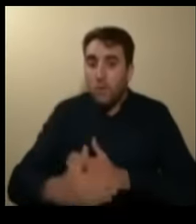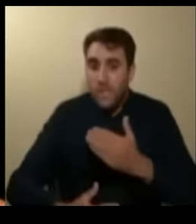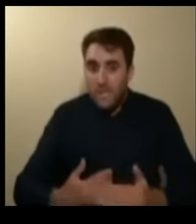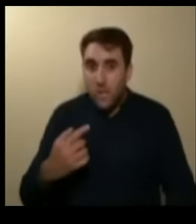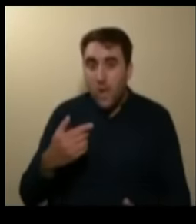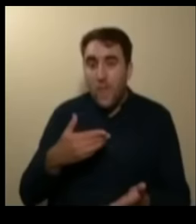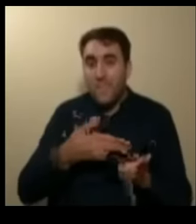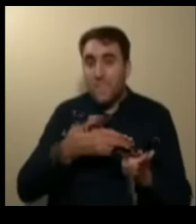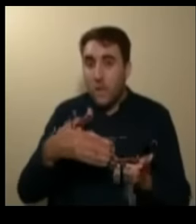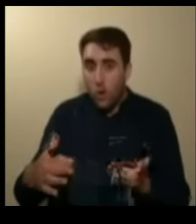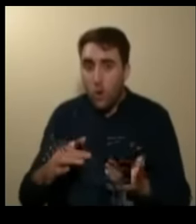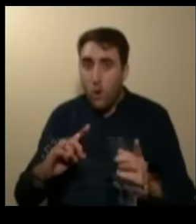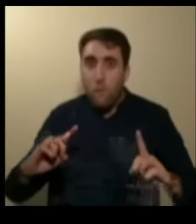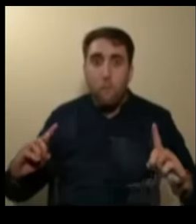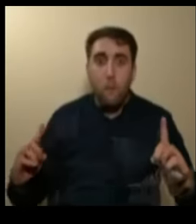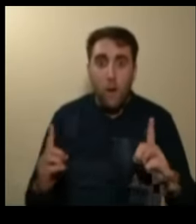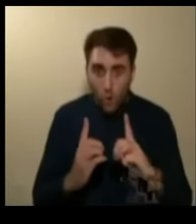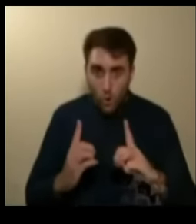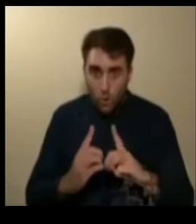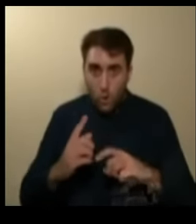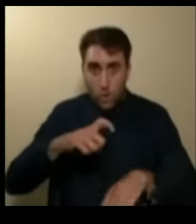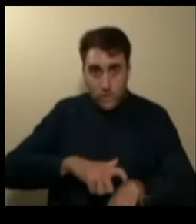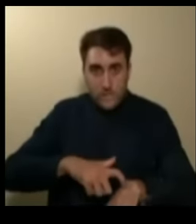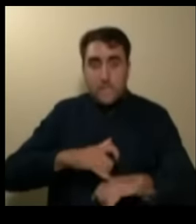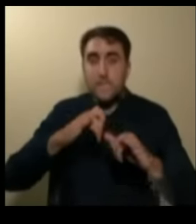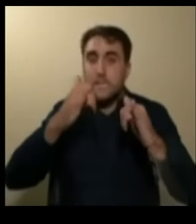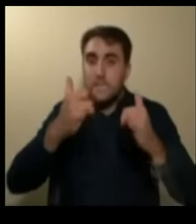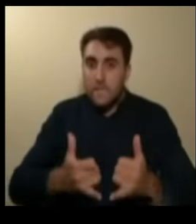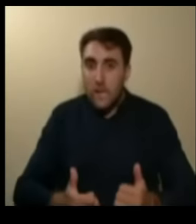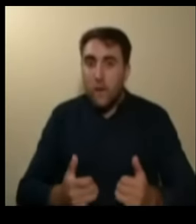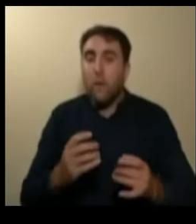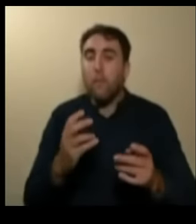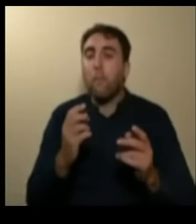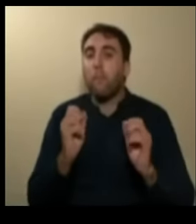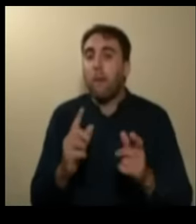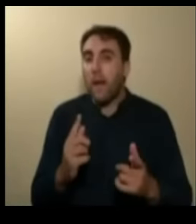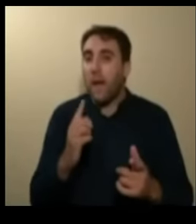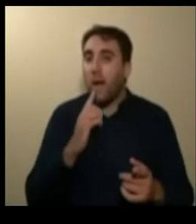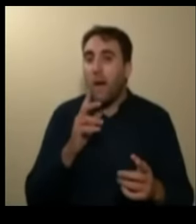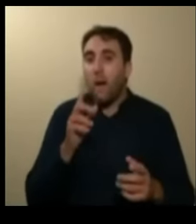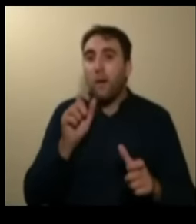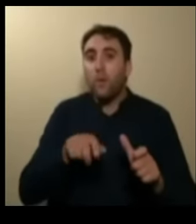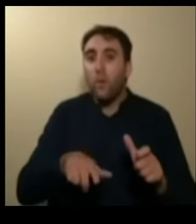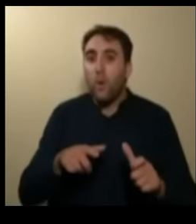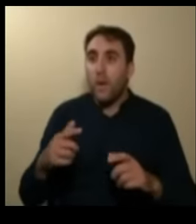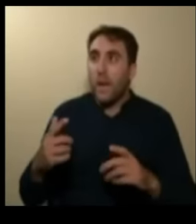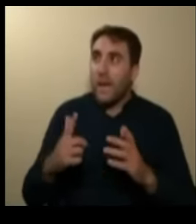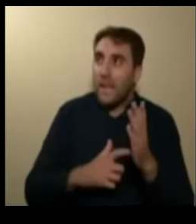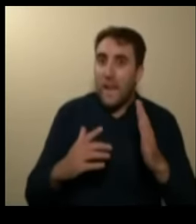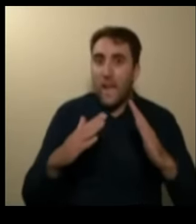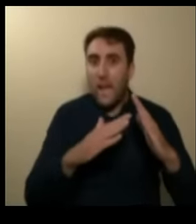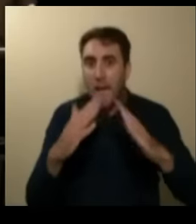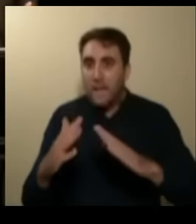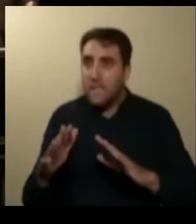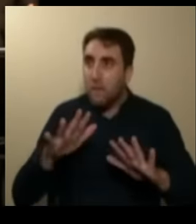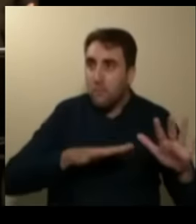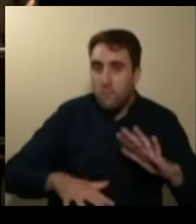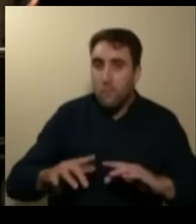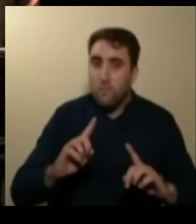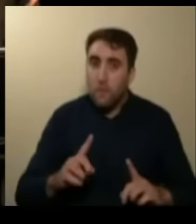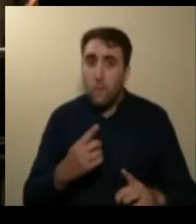desalojo se achican en cuanto al tiempo para justamente estimular el mercado y que esto sea interesante, tanto para el